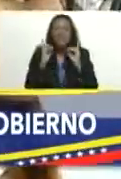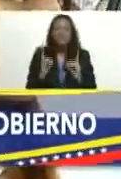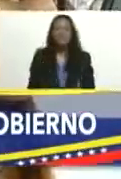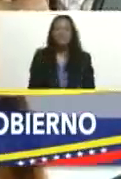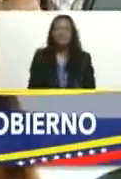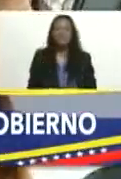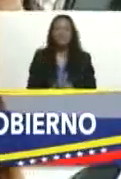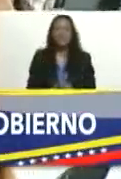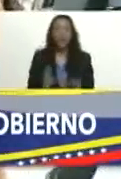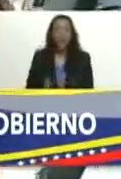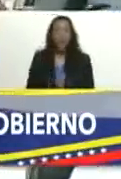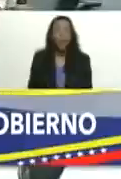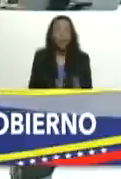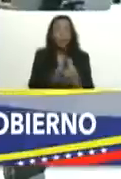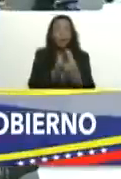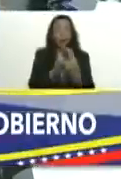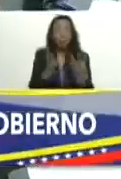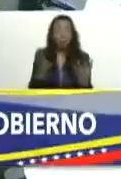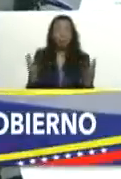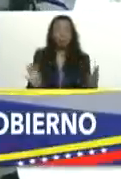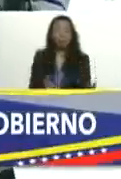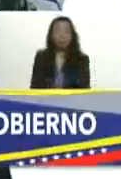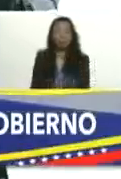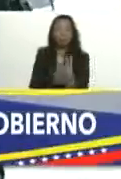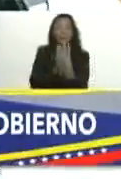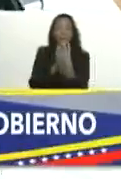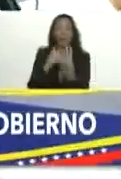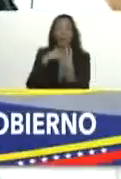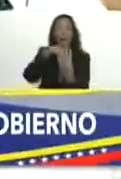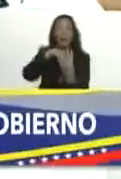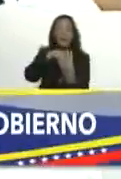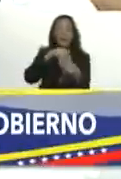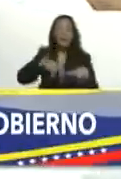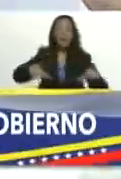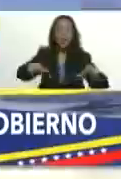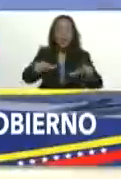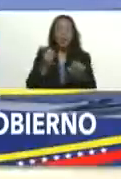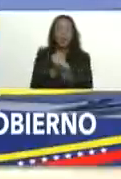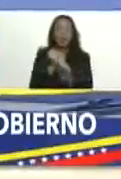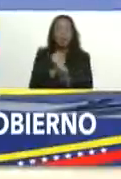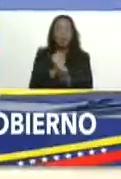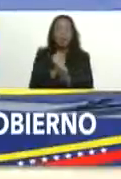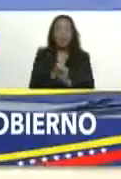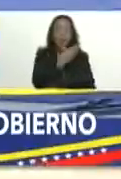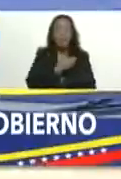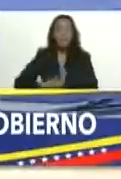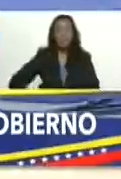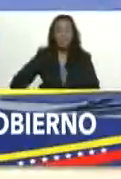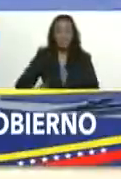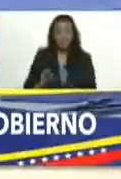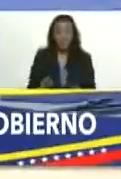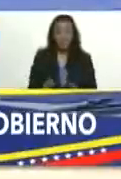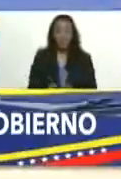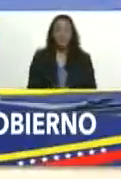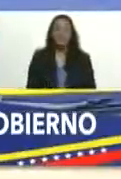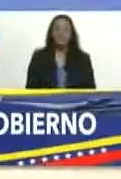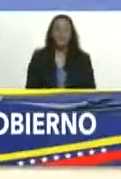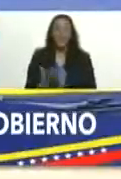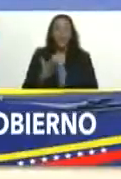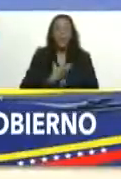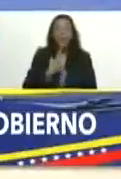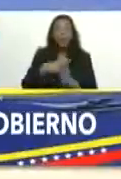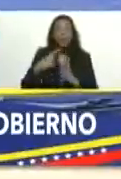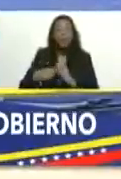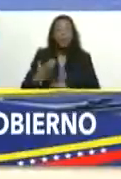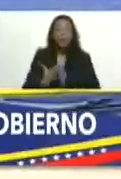que nos encontráramos aquí en el nuevo puesto de comando los